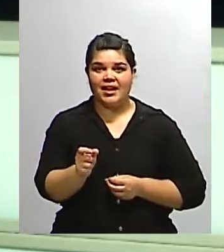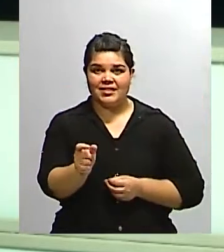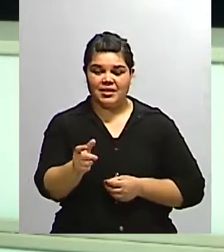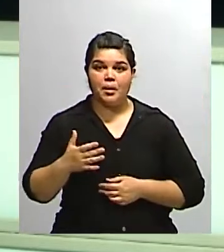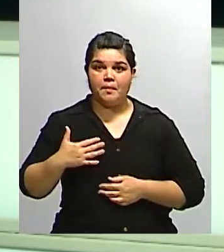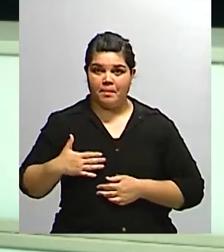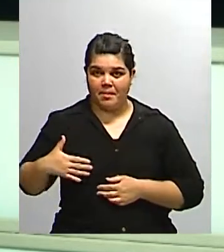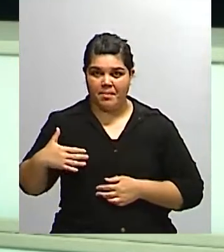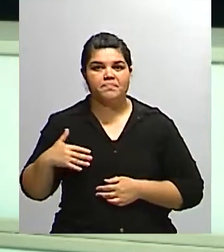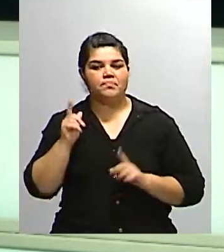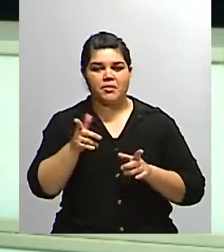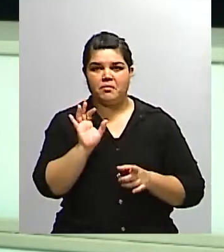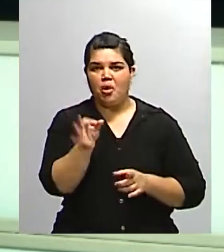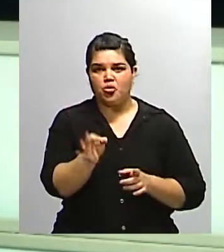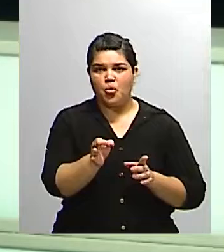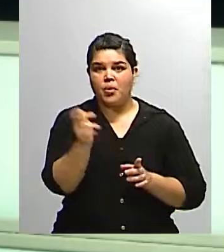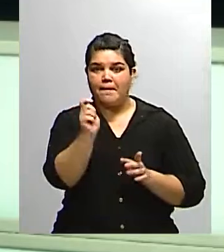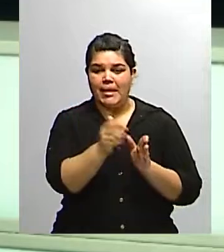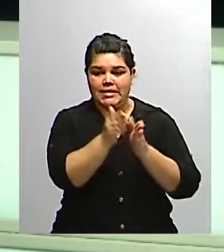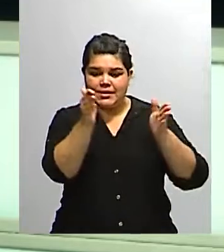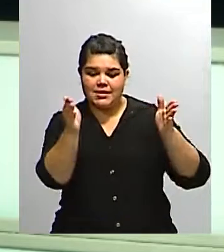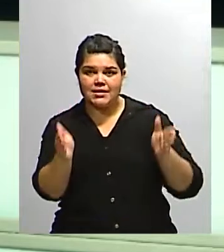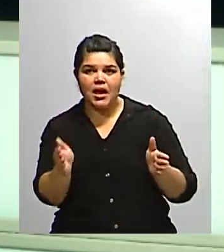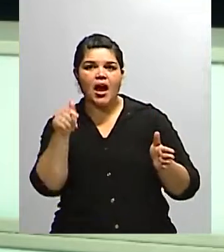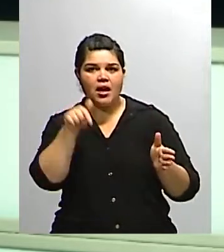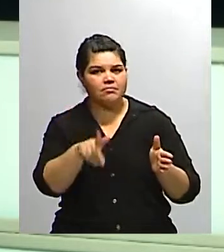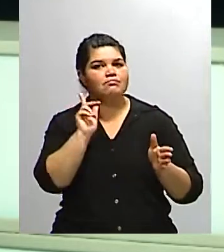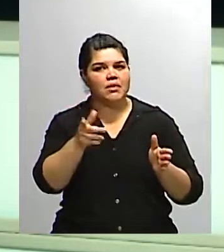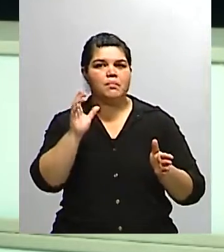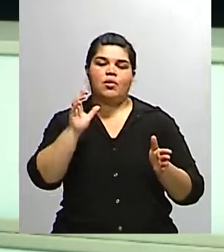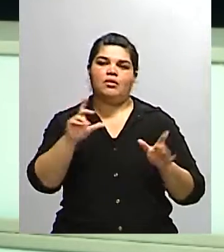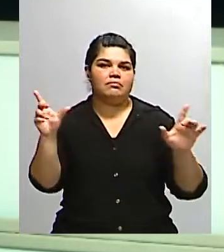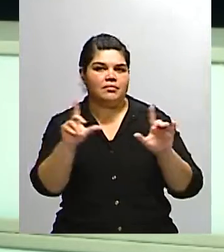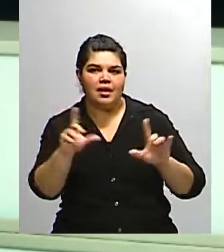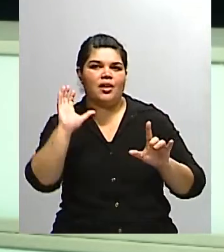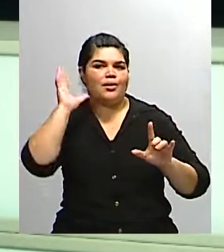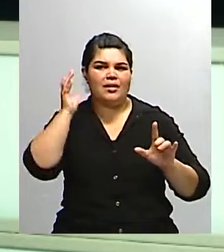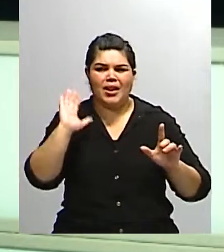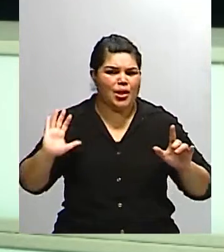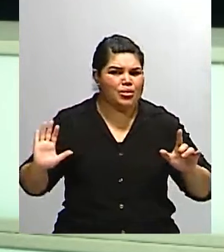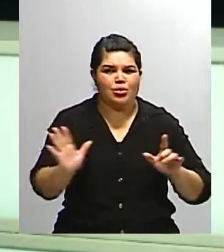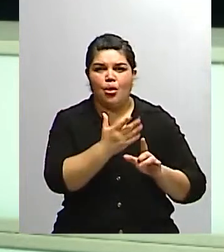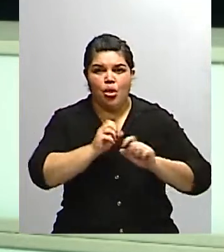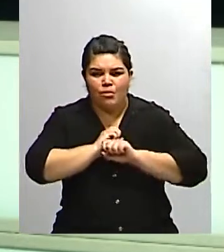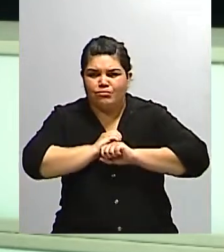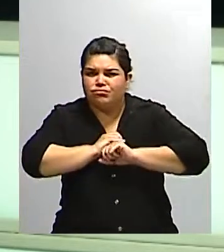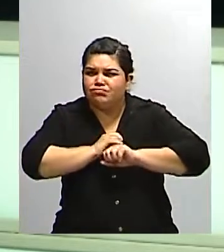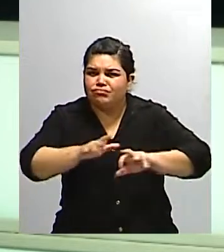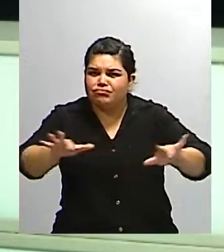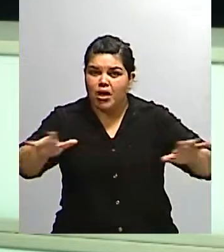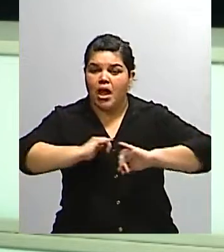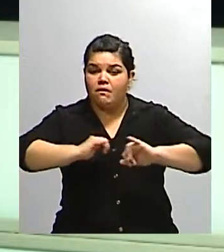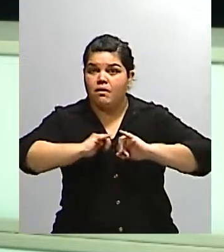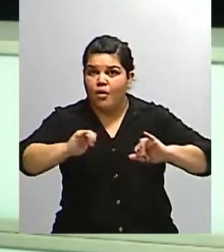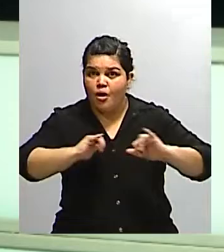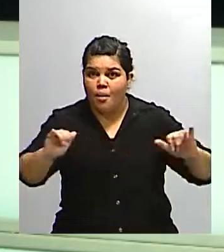cuenta que estamos en el mes de octubre, donde justamente los medios de comunicación tenemos la tarea de hablar del tema, de instalarlo